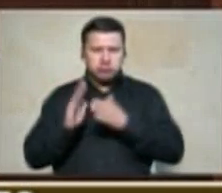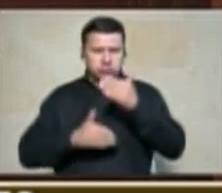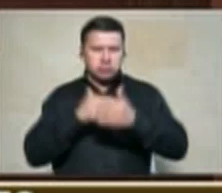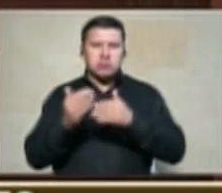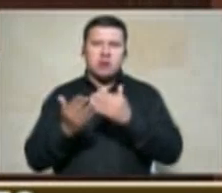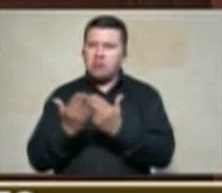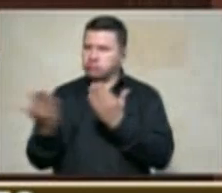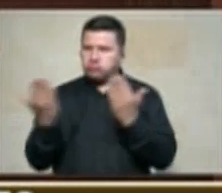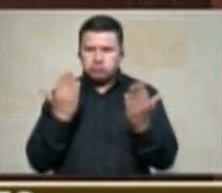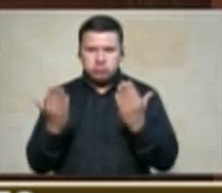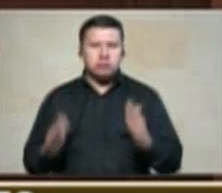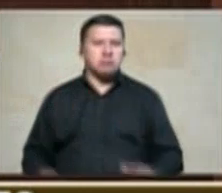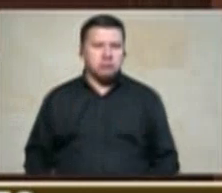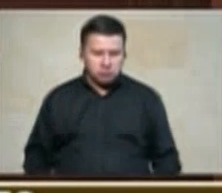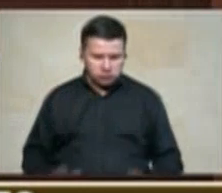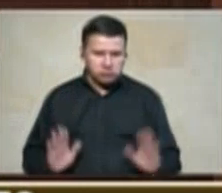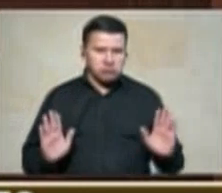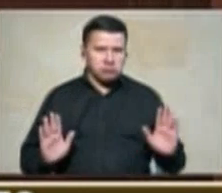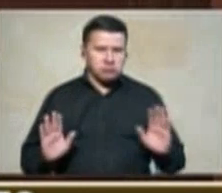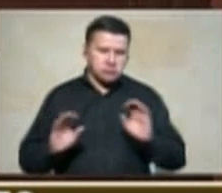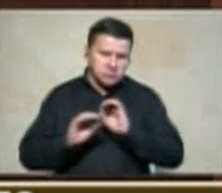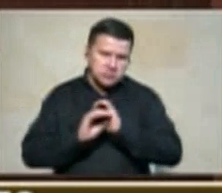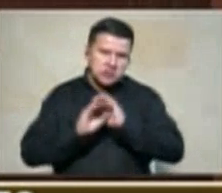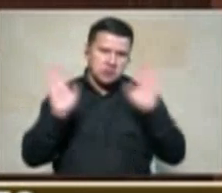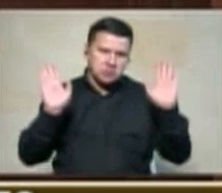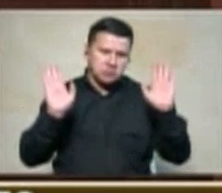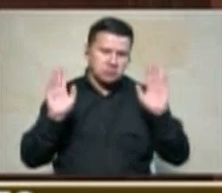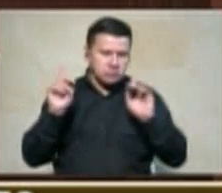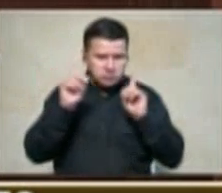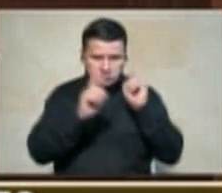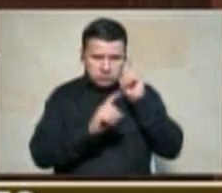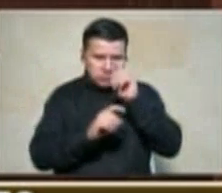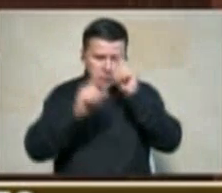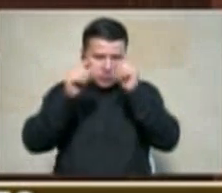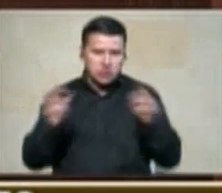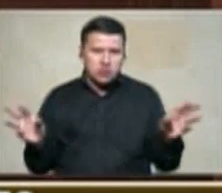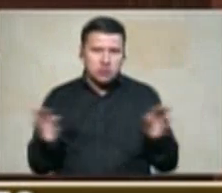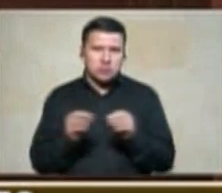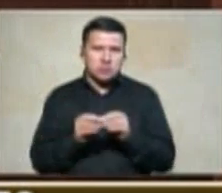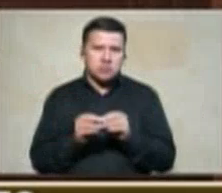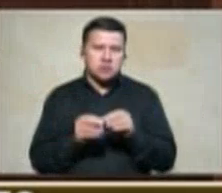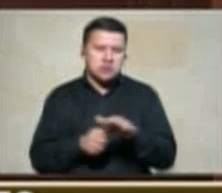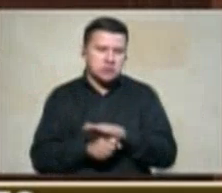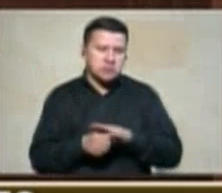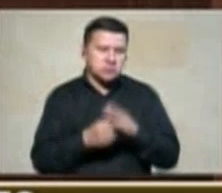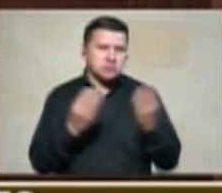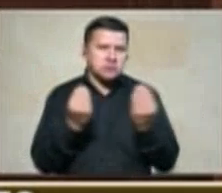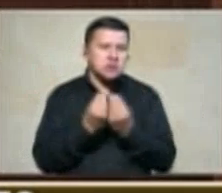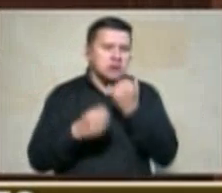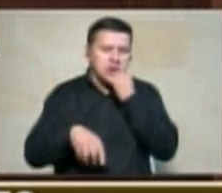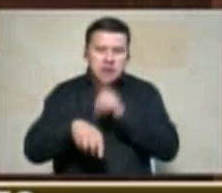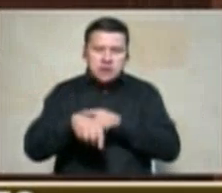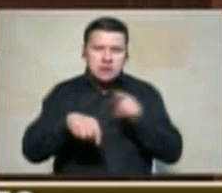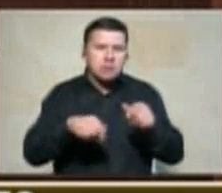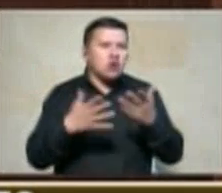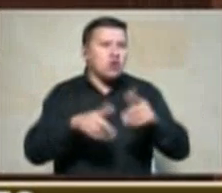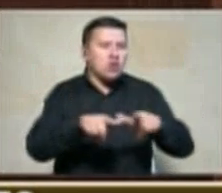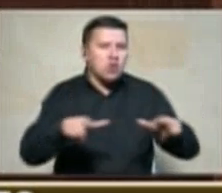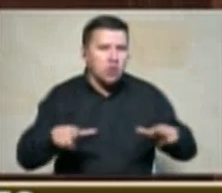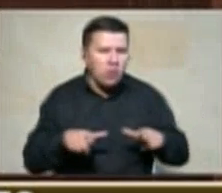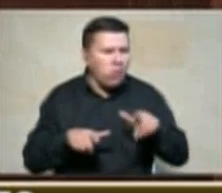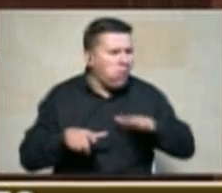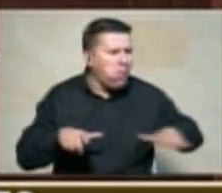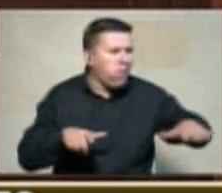para las partes y, por supuesto, analizando la totalidad de las circunstancias de tiempo, modo y lugar